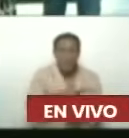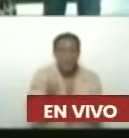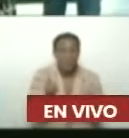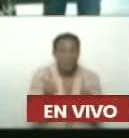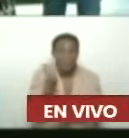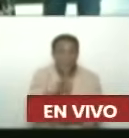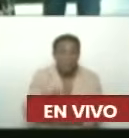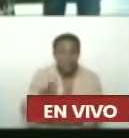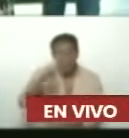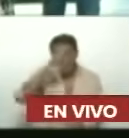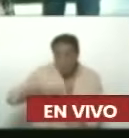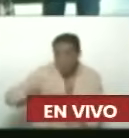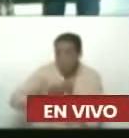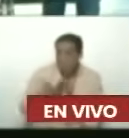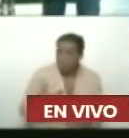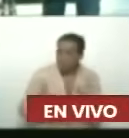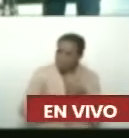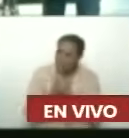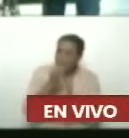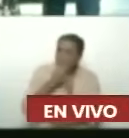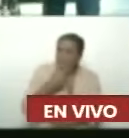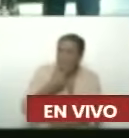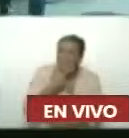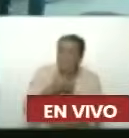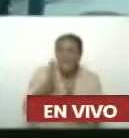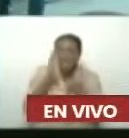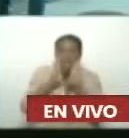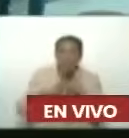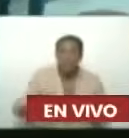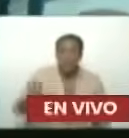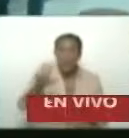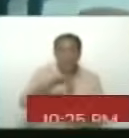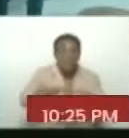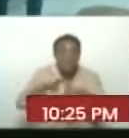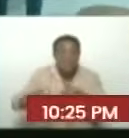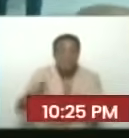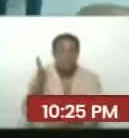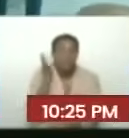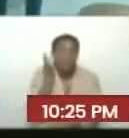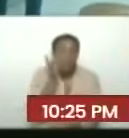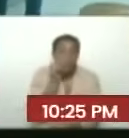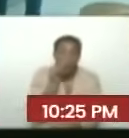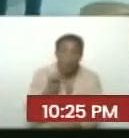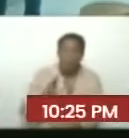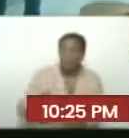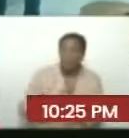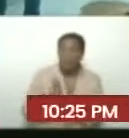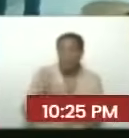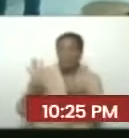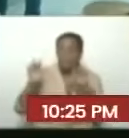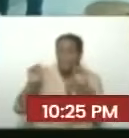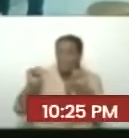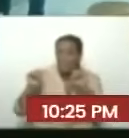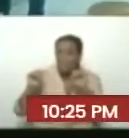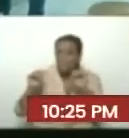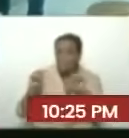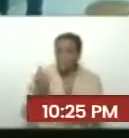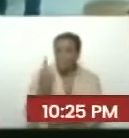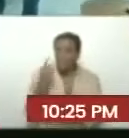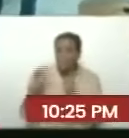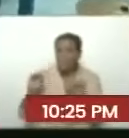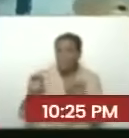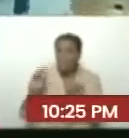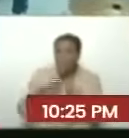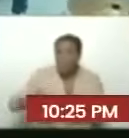Venezuela posible, de una Venezuela bella. Que Dios bendiga a estos niños y a nuestras niñas. Y vamos a despedir este primer programa que hacemos